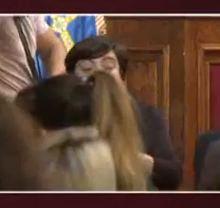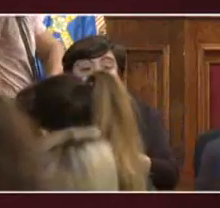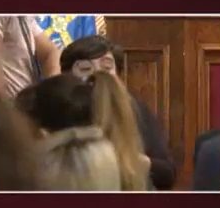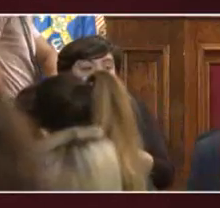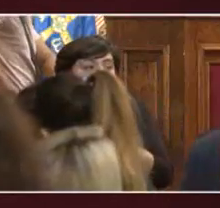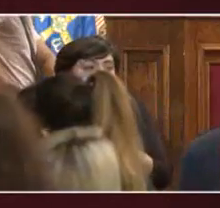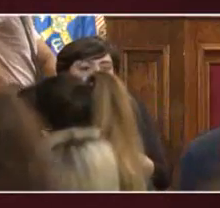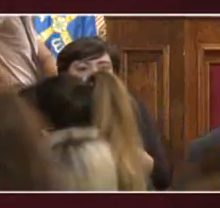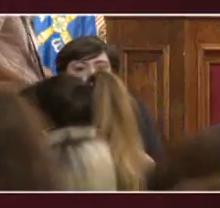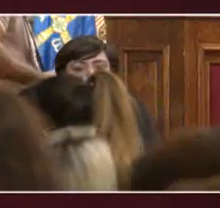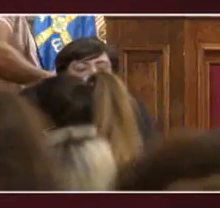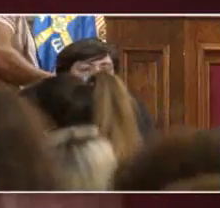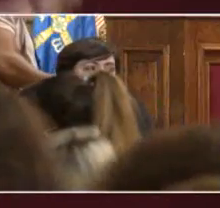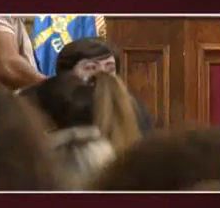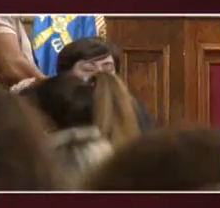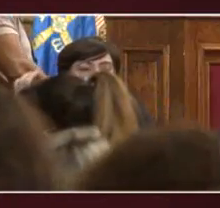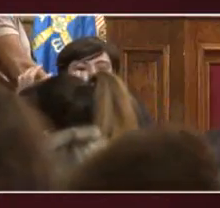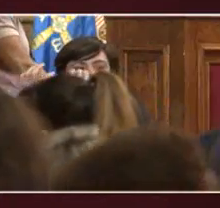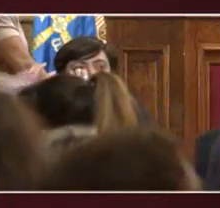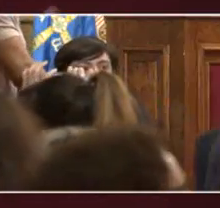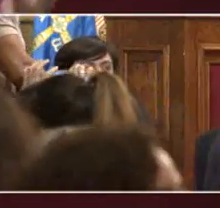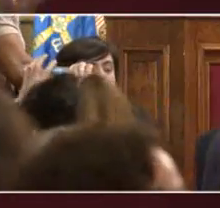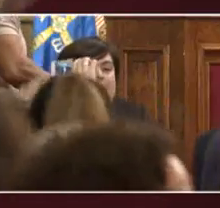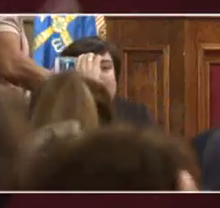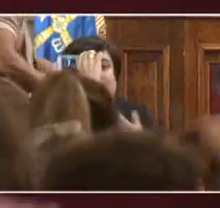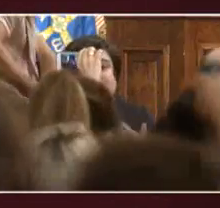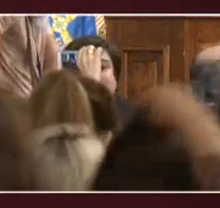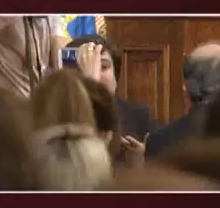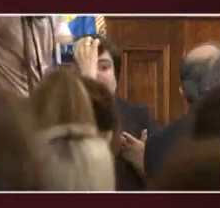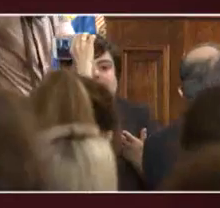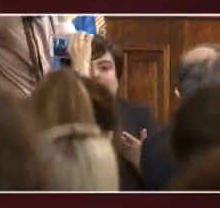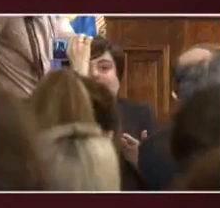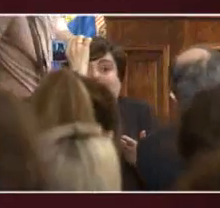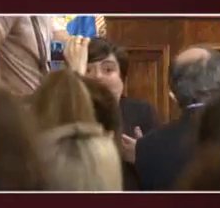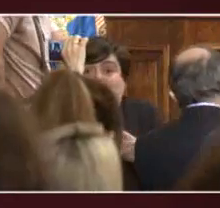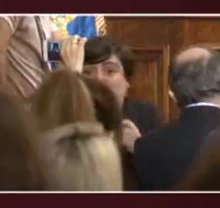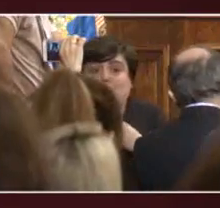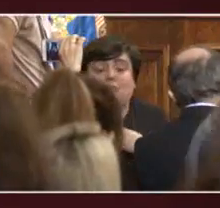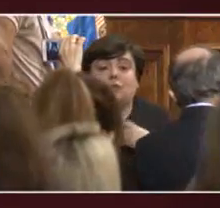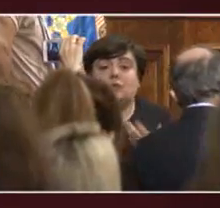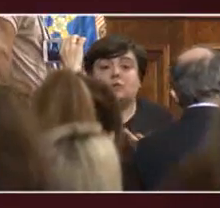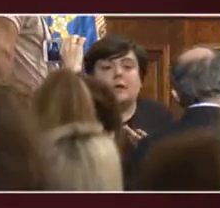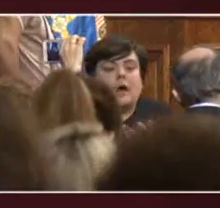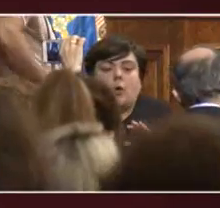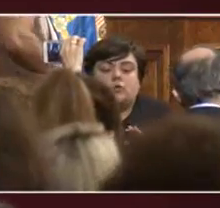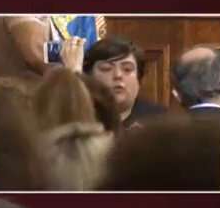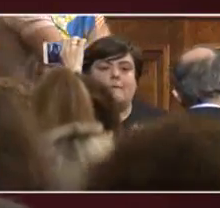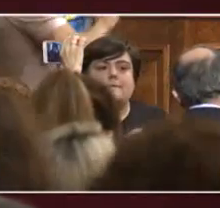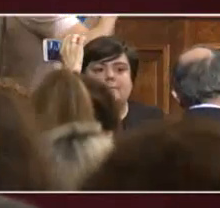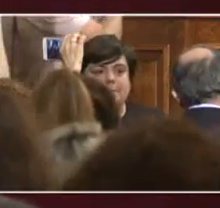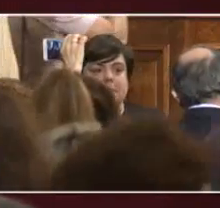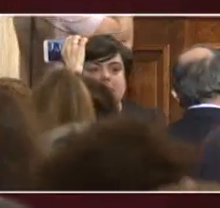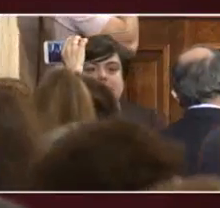Tanto amor, tanto afecto, tanto pensamiento dedicado a nosotros. Y para terminar con esto